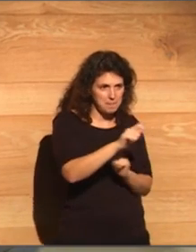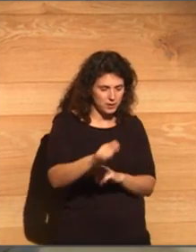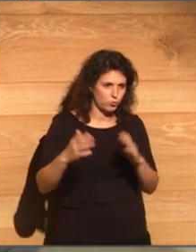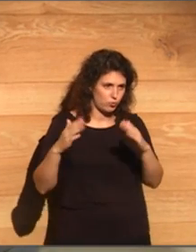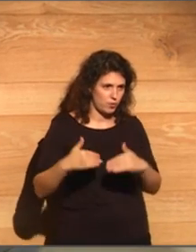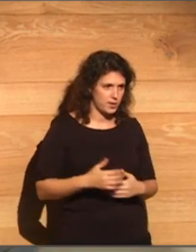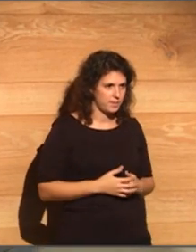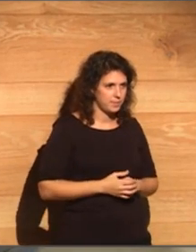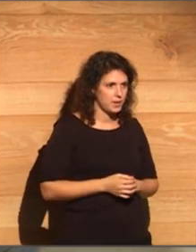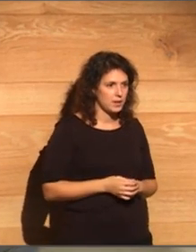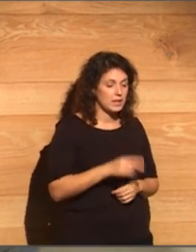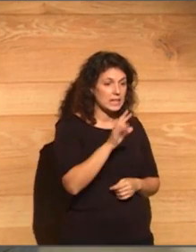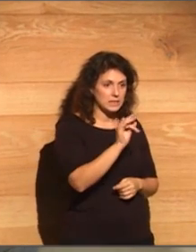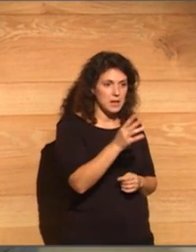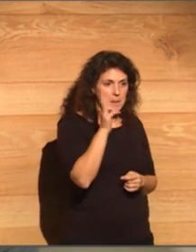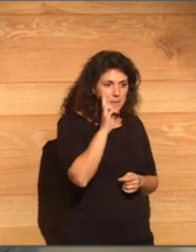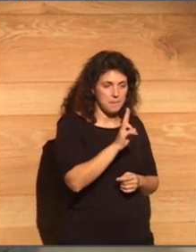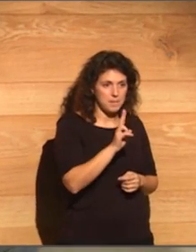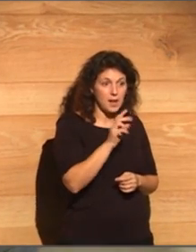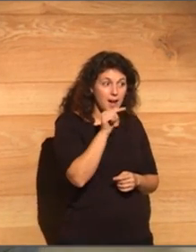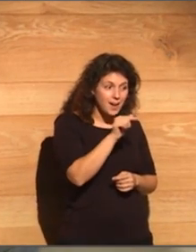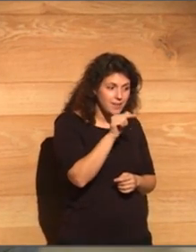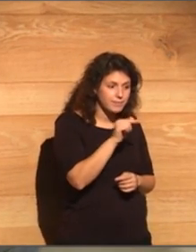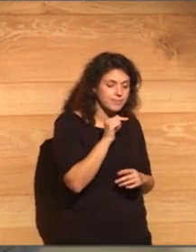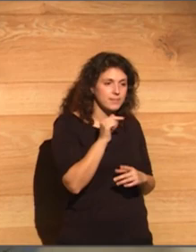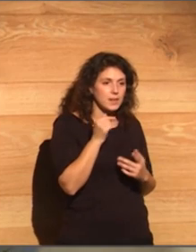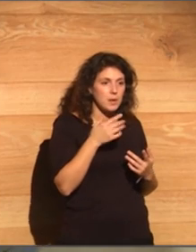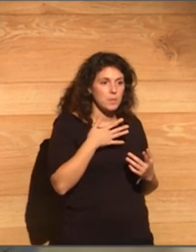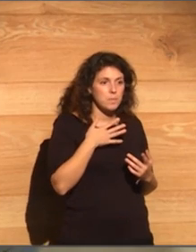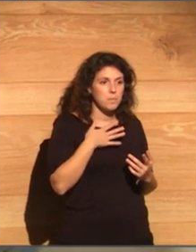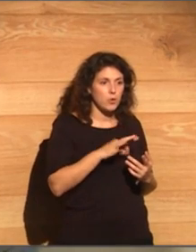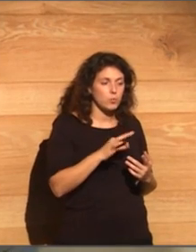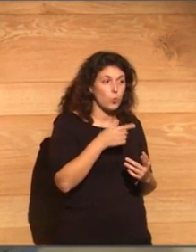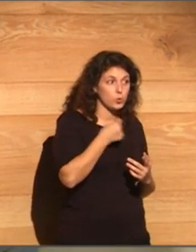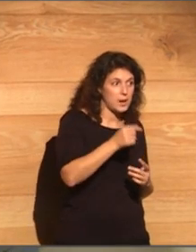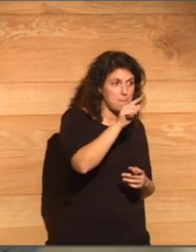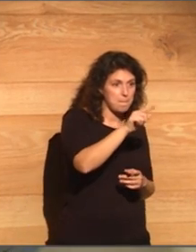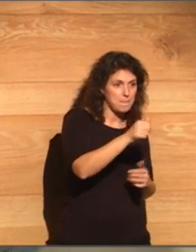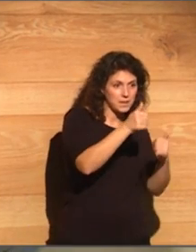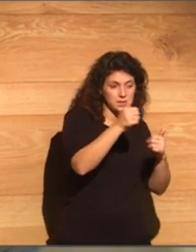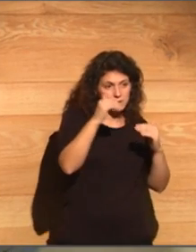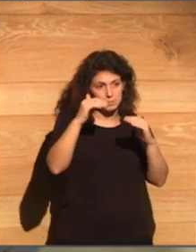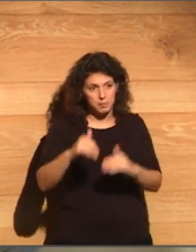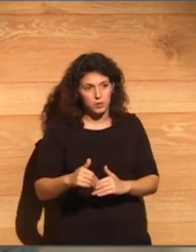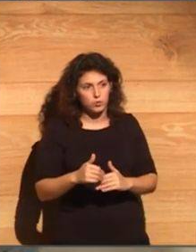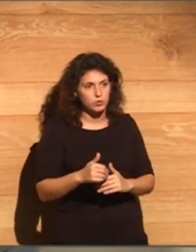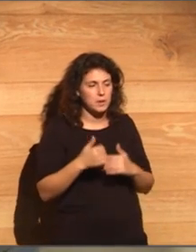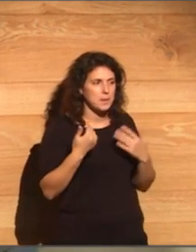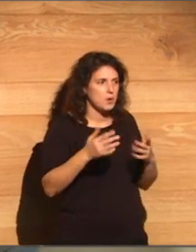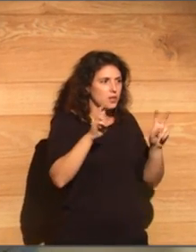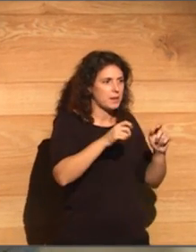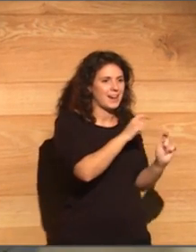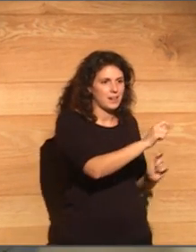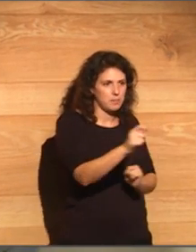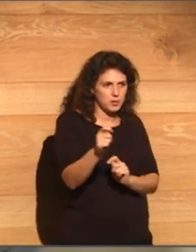Sí, y mira que es un... Objetivamente, nos pueden gustar más unos o menos, pero en términos de cartel es un súper reparto.